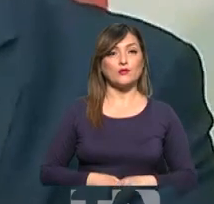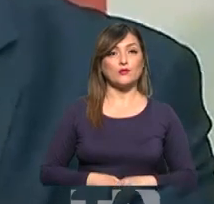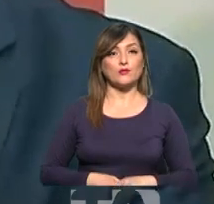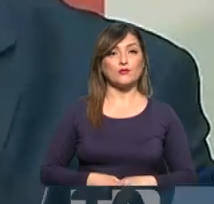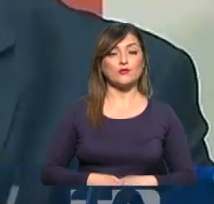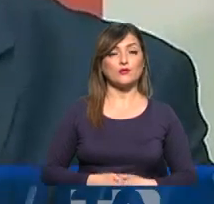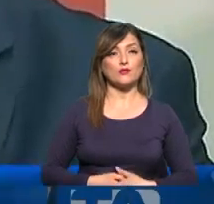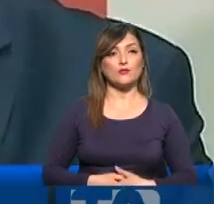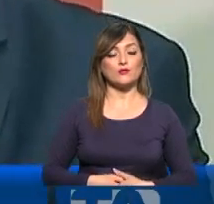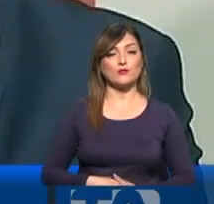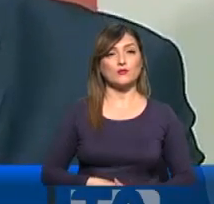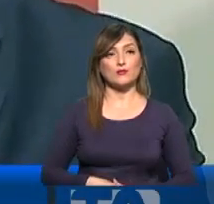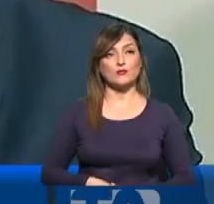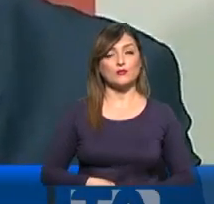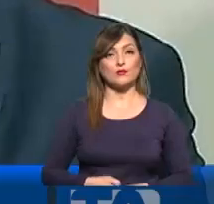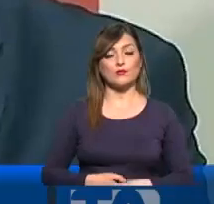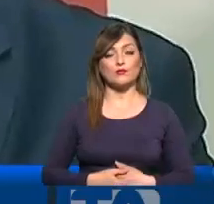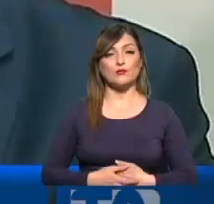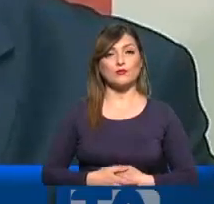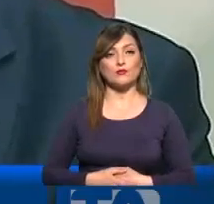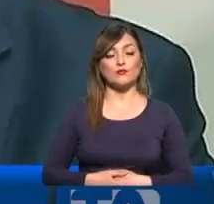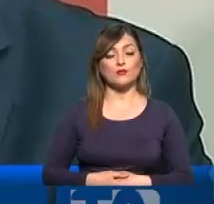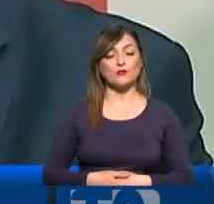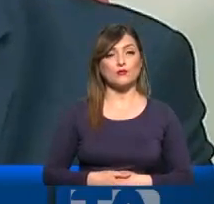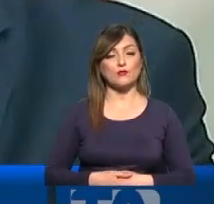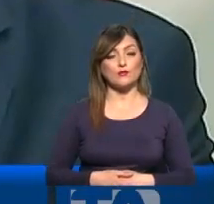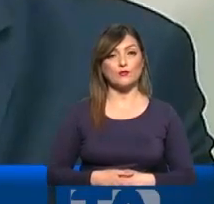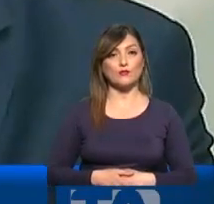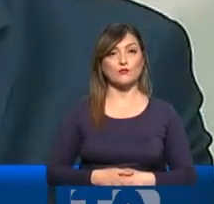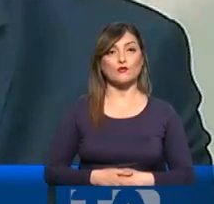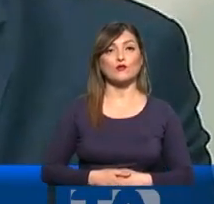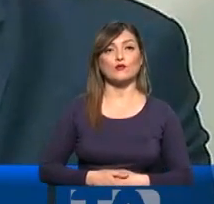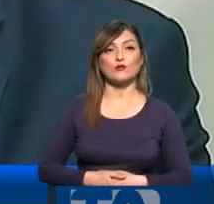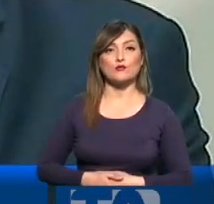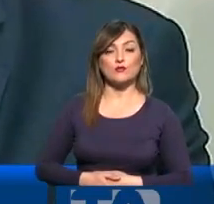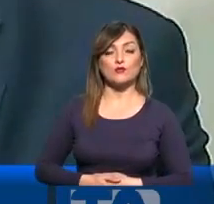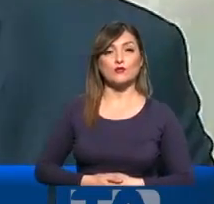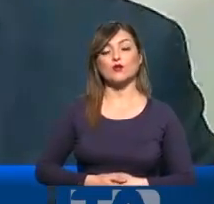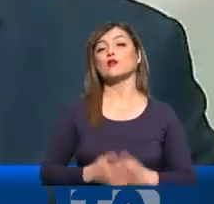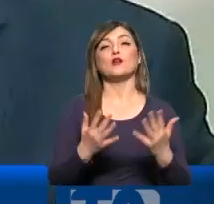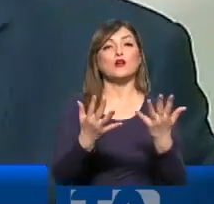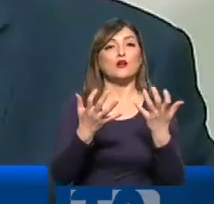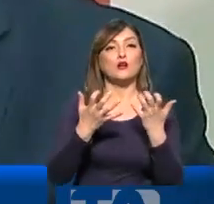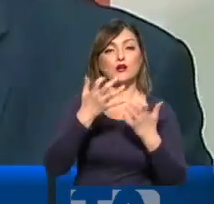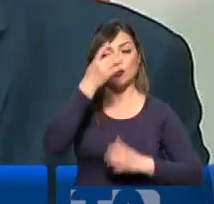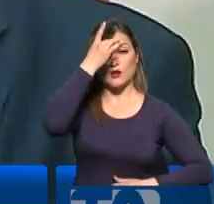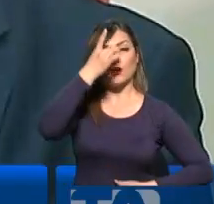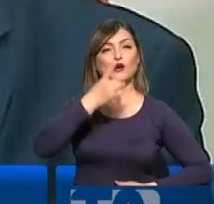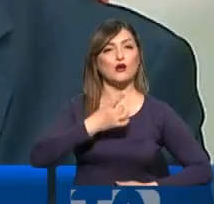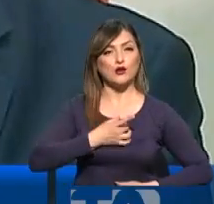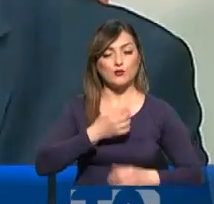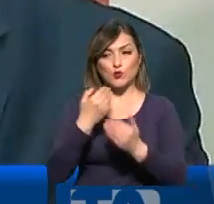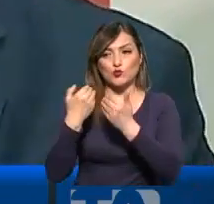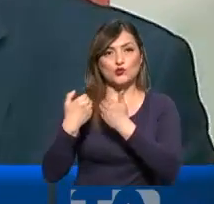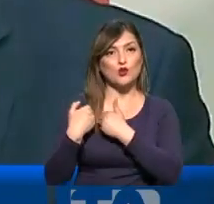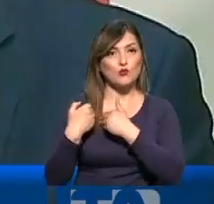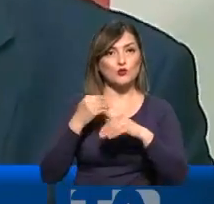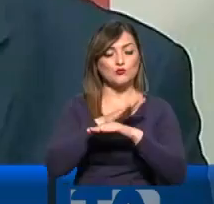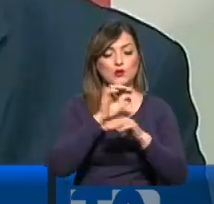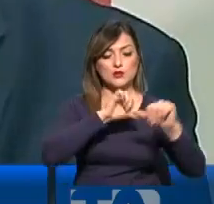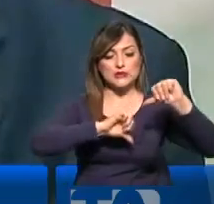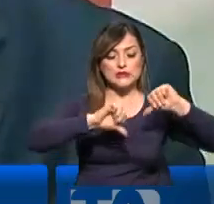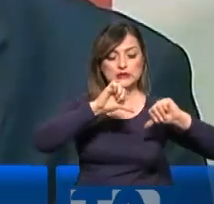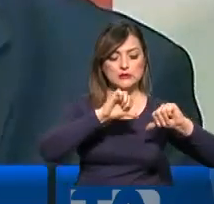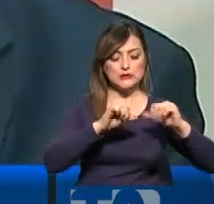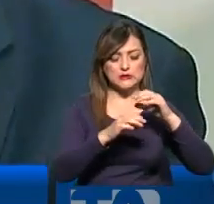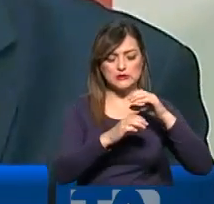Siempre hemos querido tomar medidas responsables, inmediatas, a tiempo, sobre la base de data y técnico-científica dada por